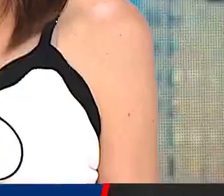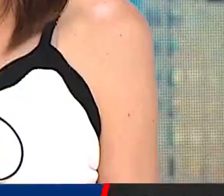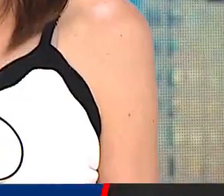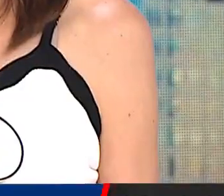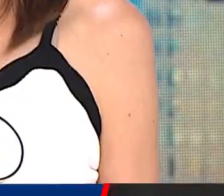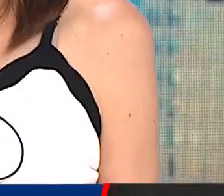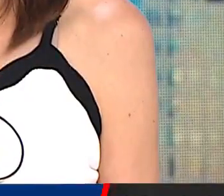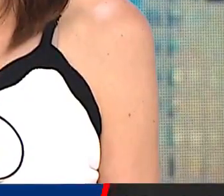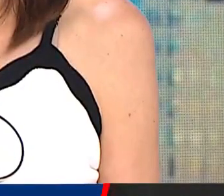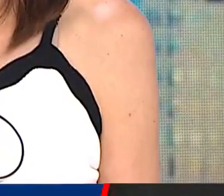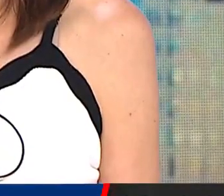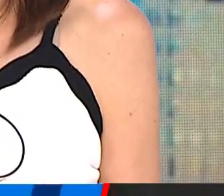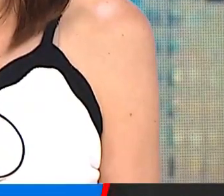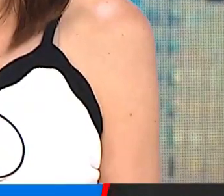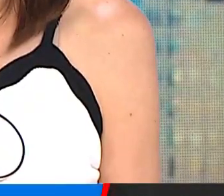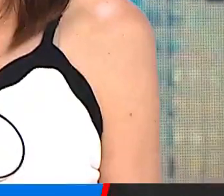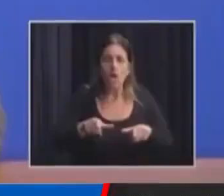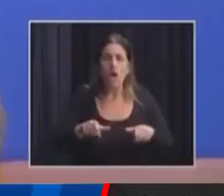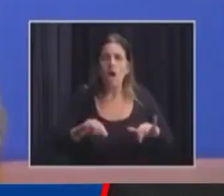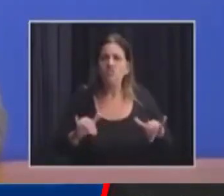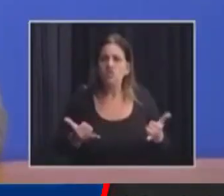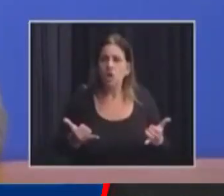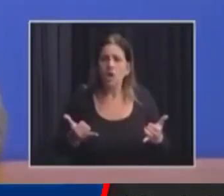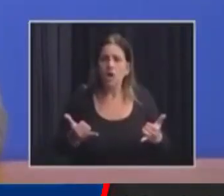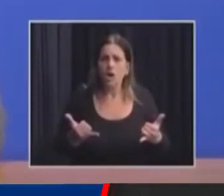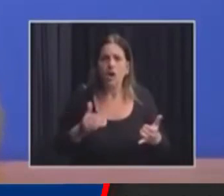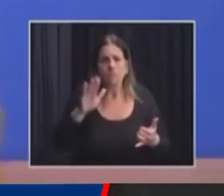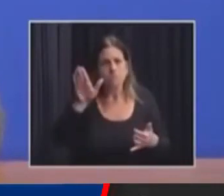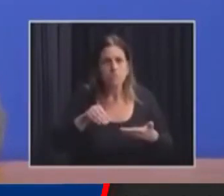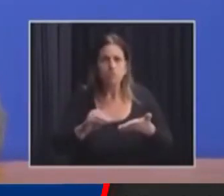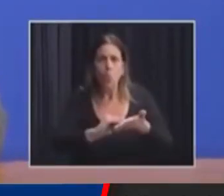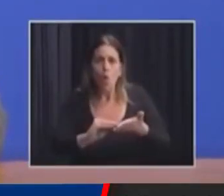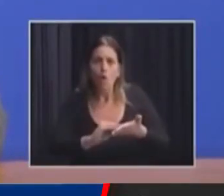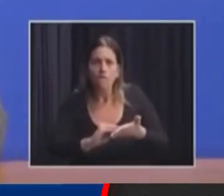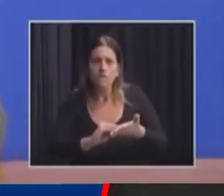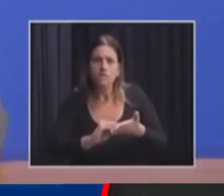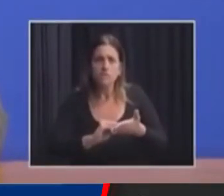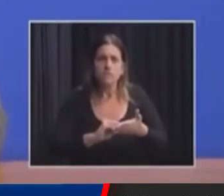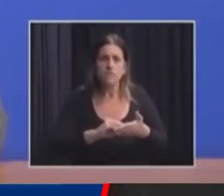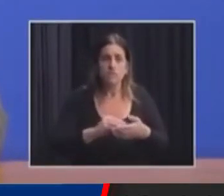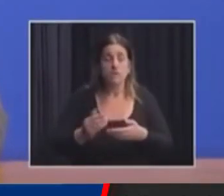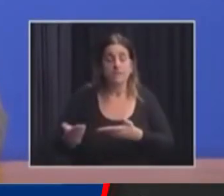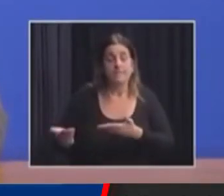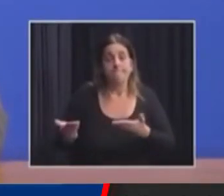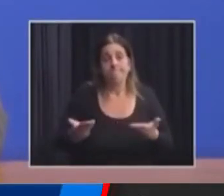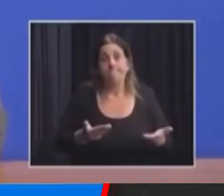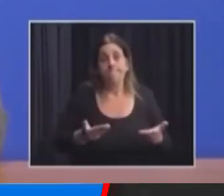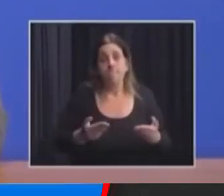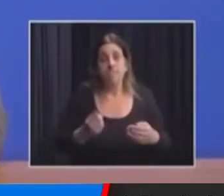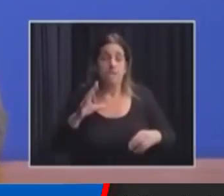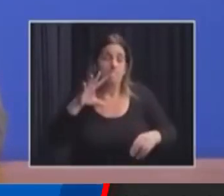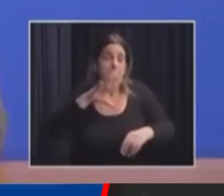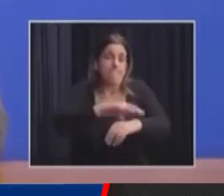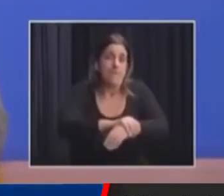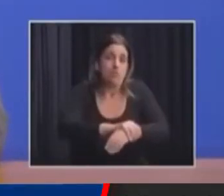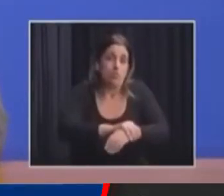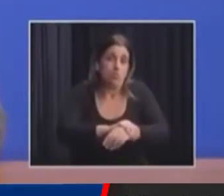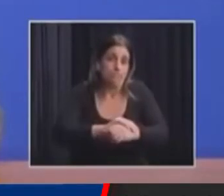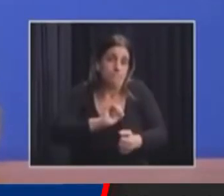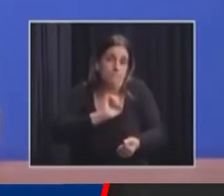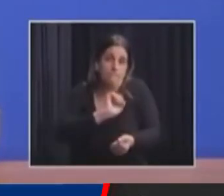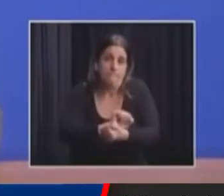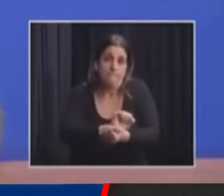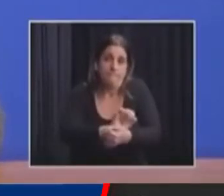la figura presidencial o de la integridad del presidente, la familia, los hijos, 3 hijos que son adolescentes. Quien está encargado de la custodia es él